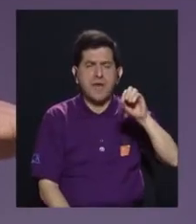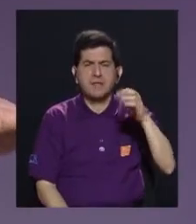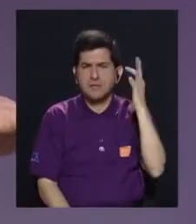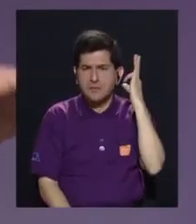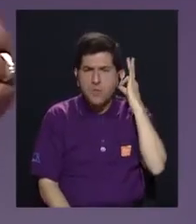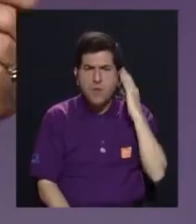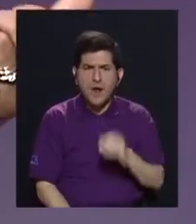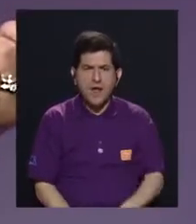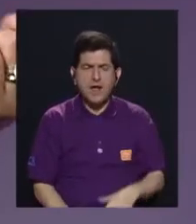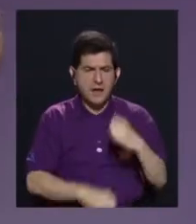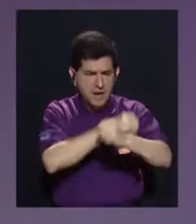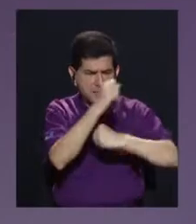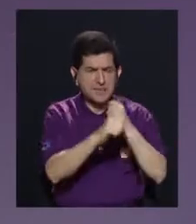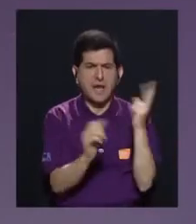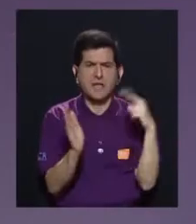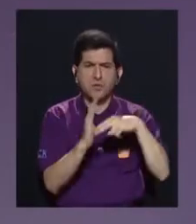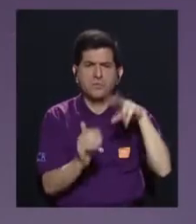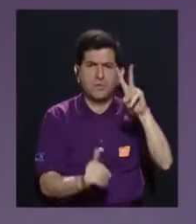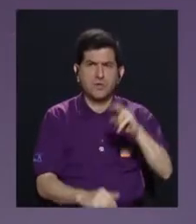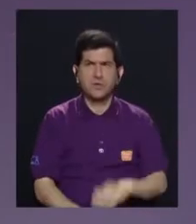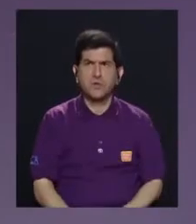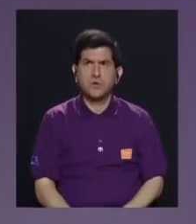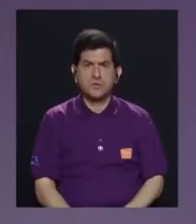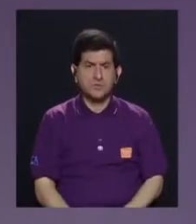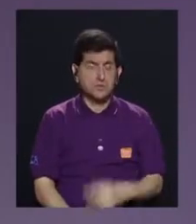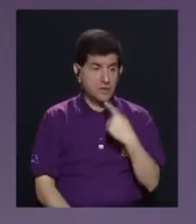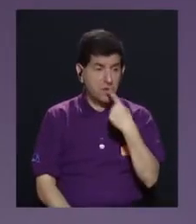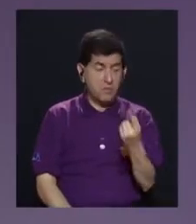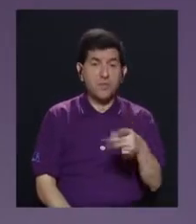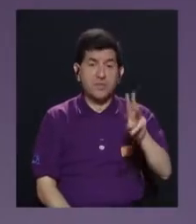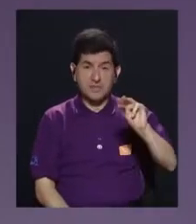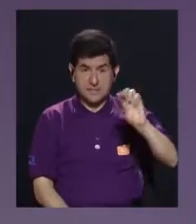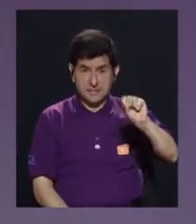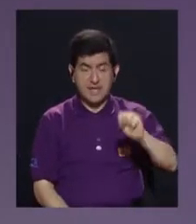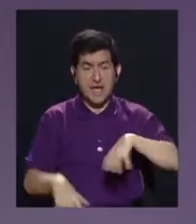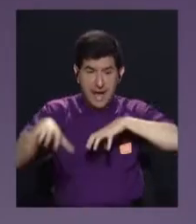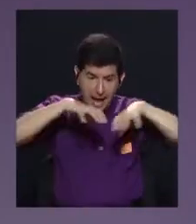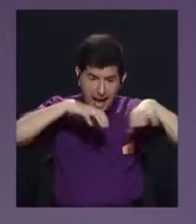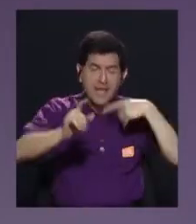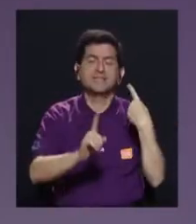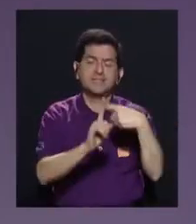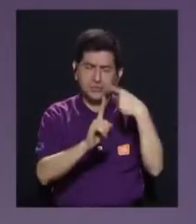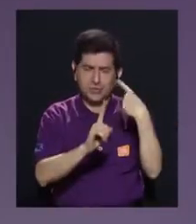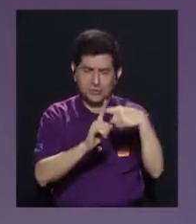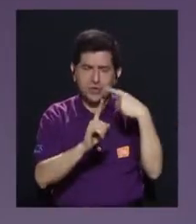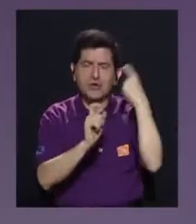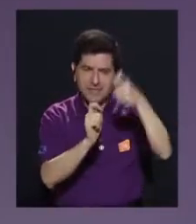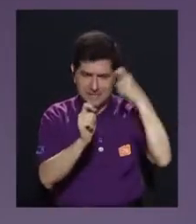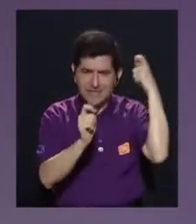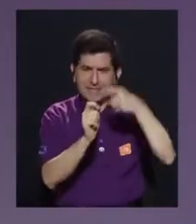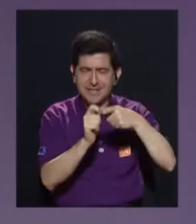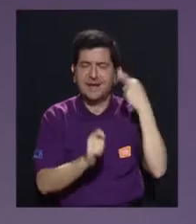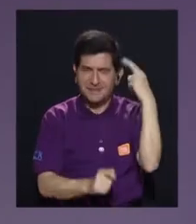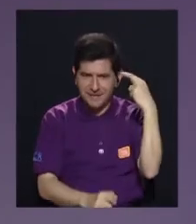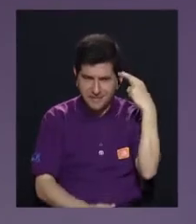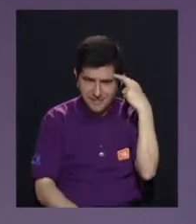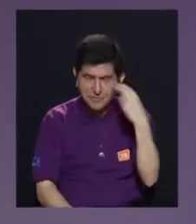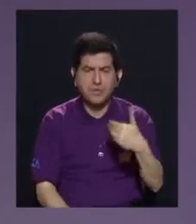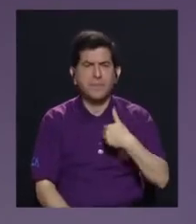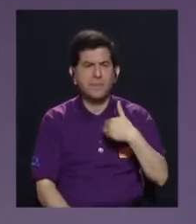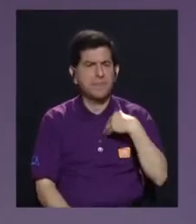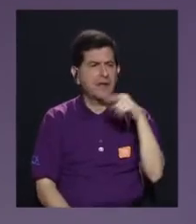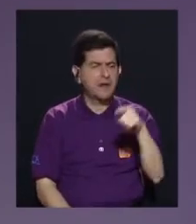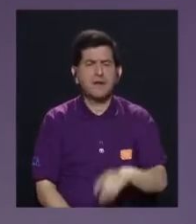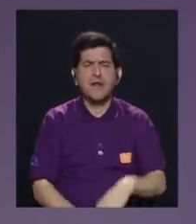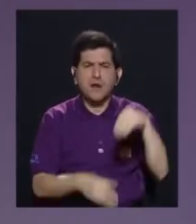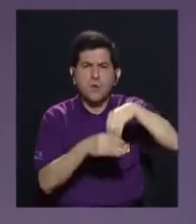desde el año 2002 justamente muy bien como dice margarita a partir de acciones afirmativas concretas teníamos ahí